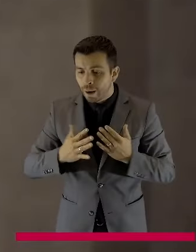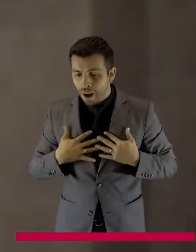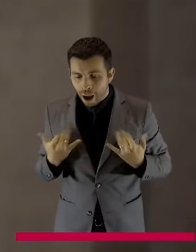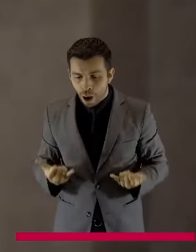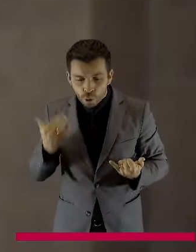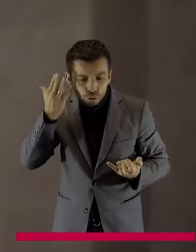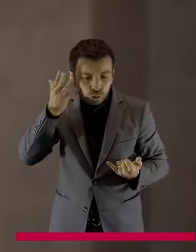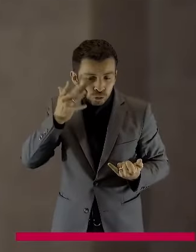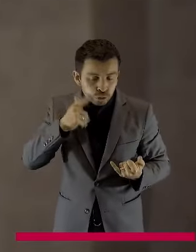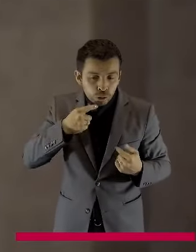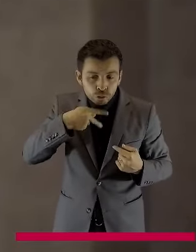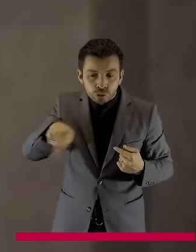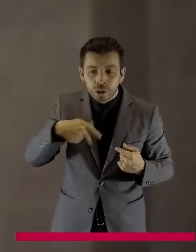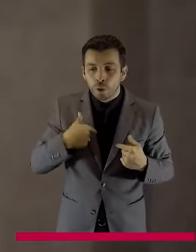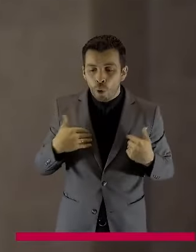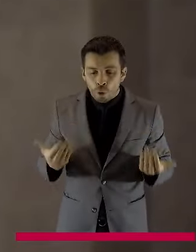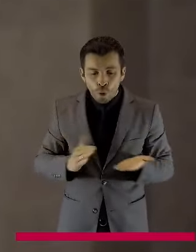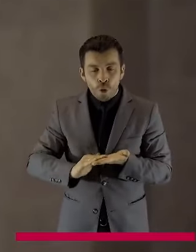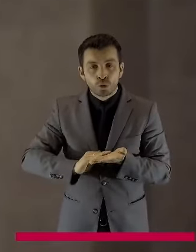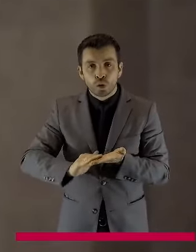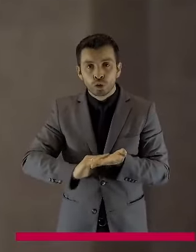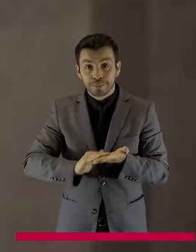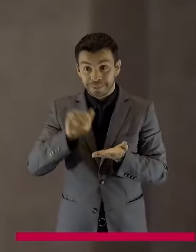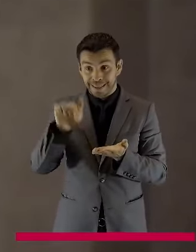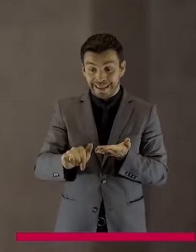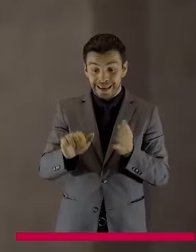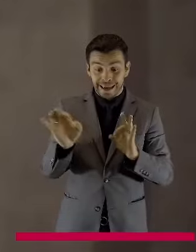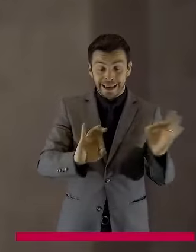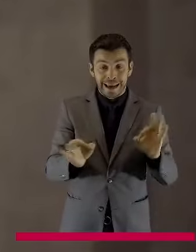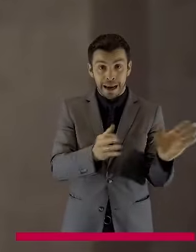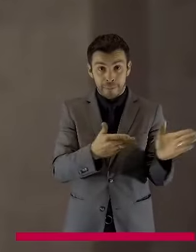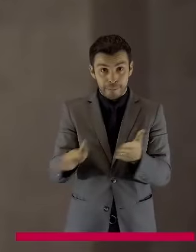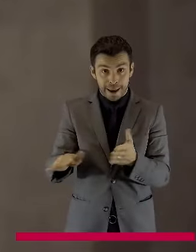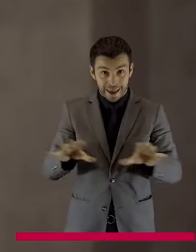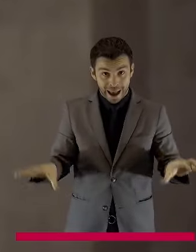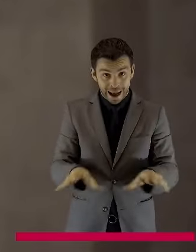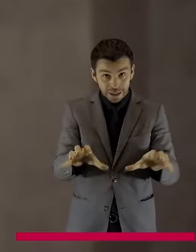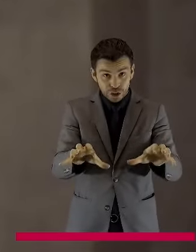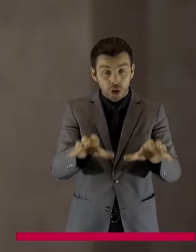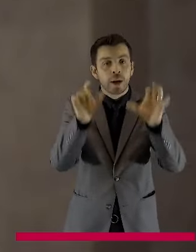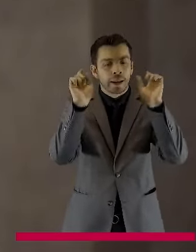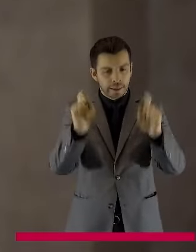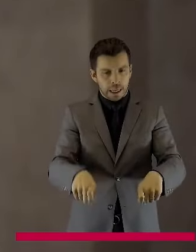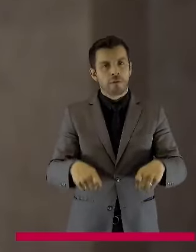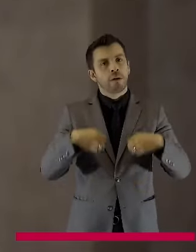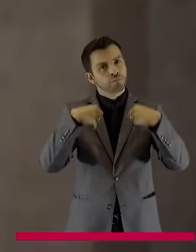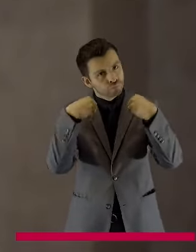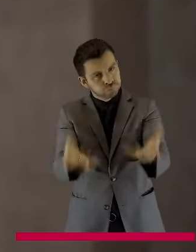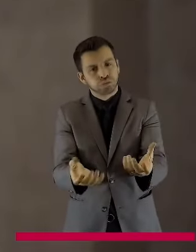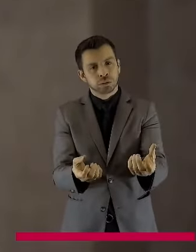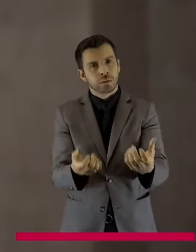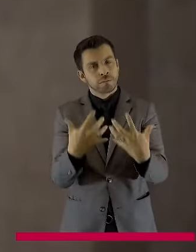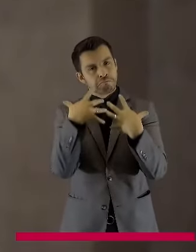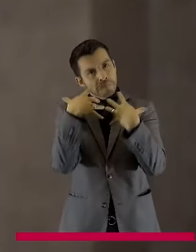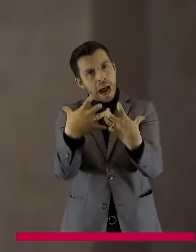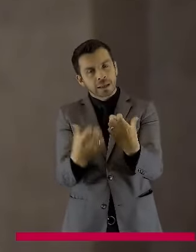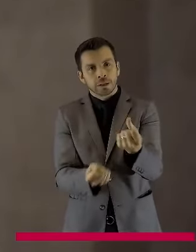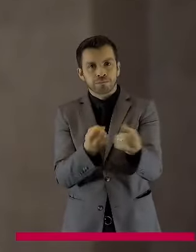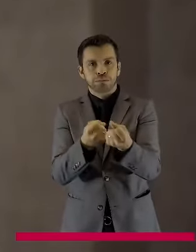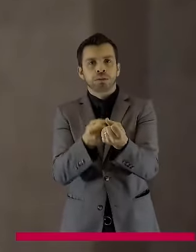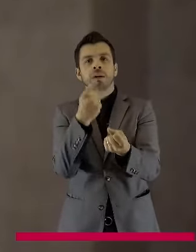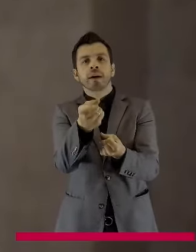situaciones del día a día. Así que este plan tiene que contribuir de manera significativa a